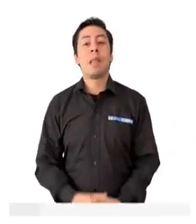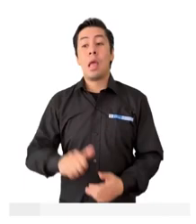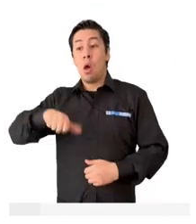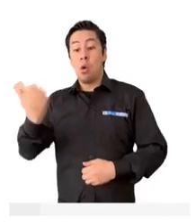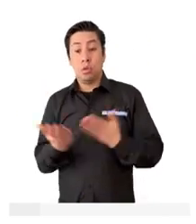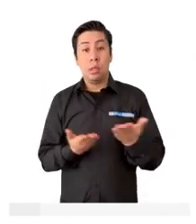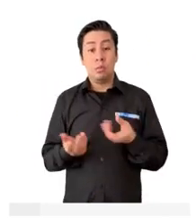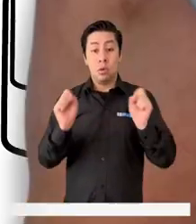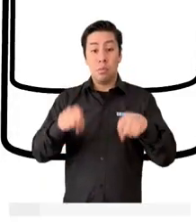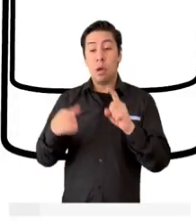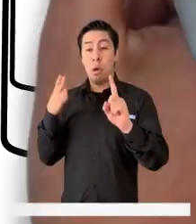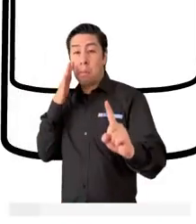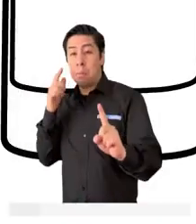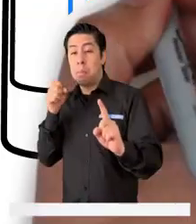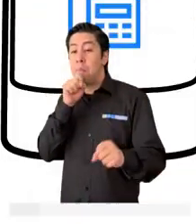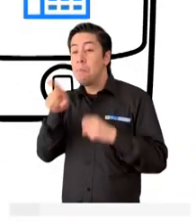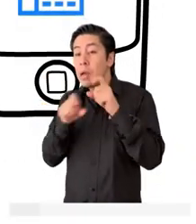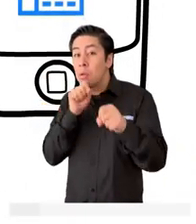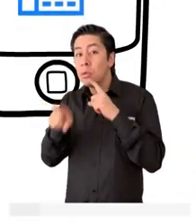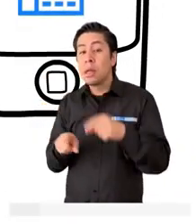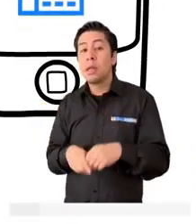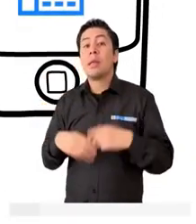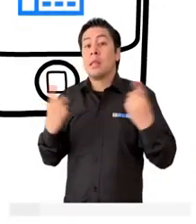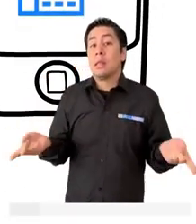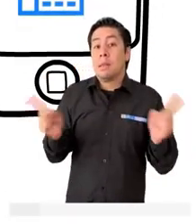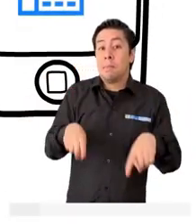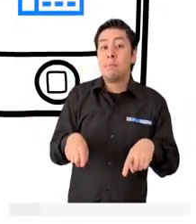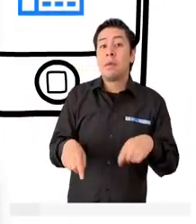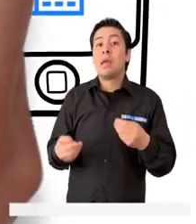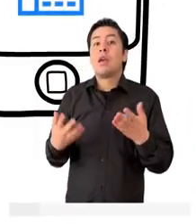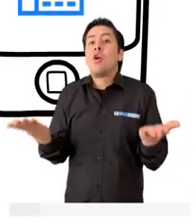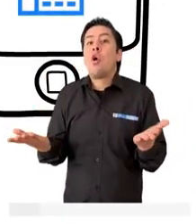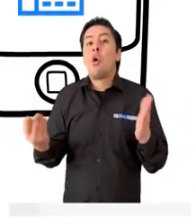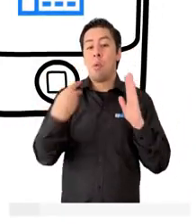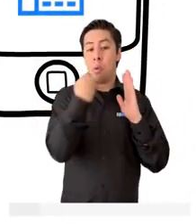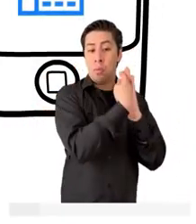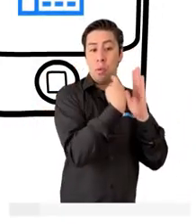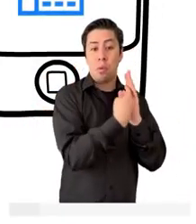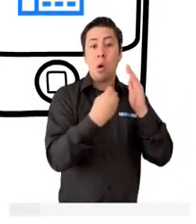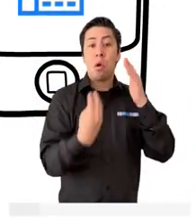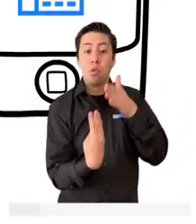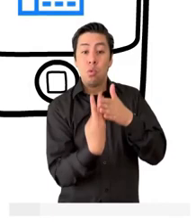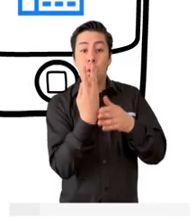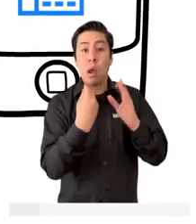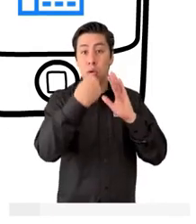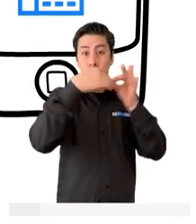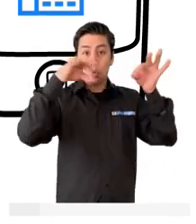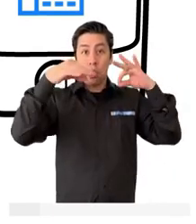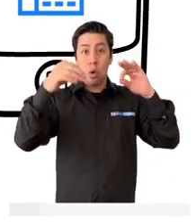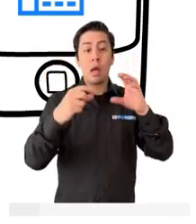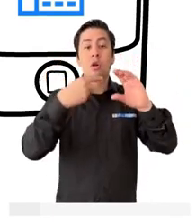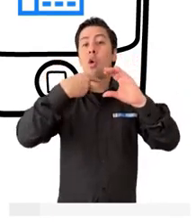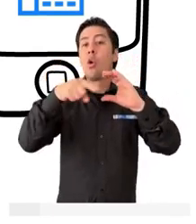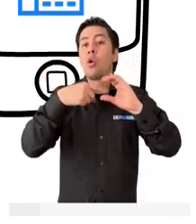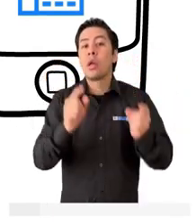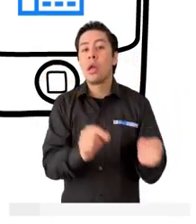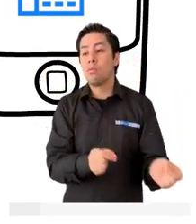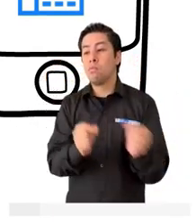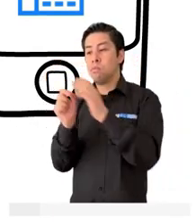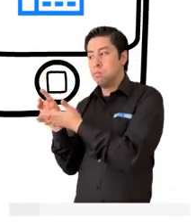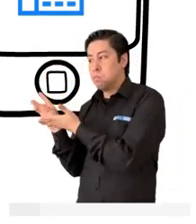puedo consultar? También encontrará cómo realizar la actualización de documentos a través del correo